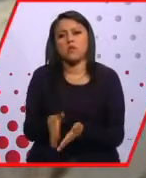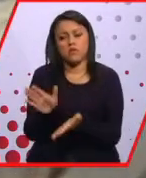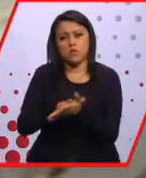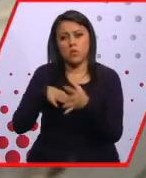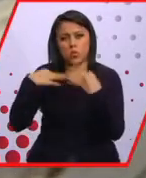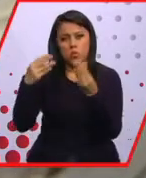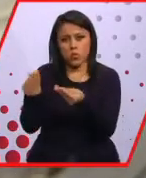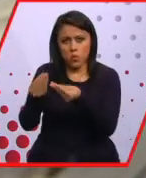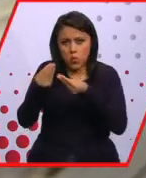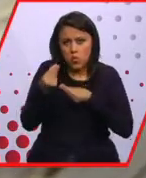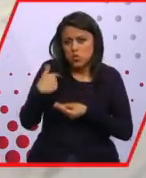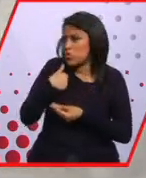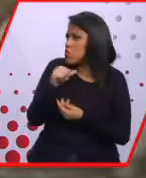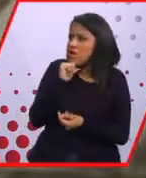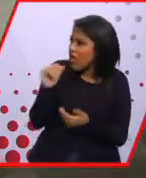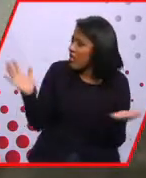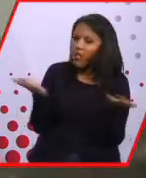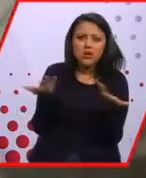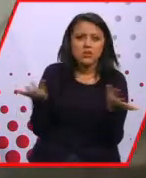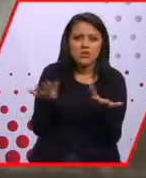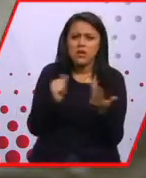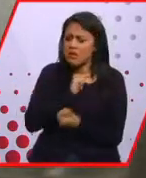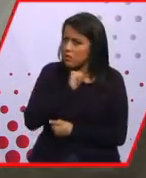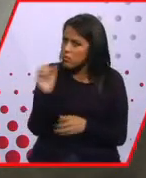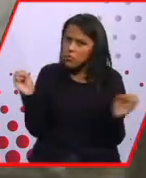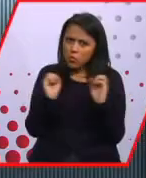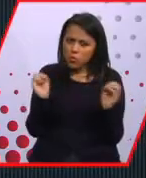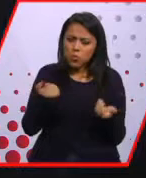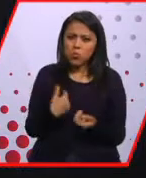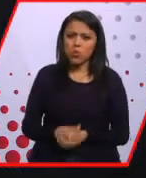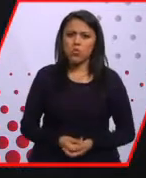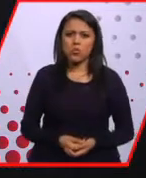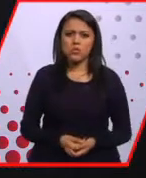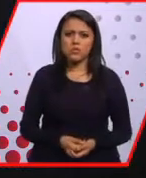porque al final de cuentas yo no hice nada para que yo pueda seguir